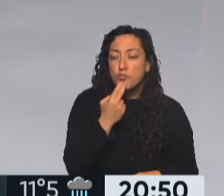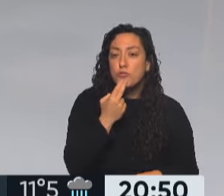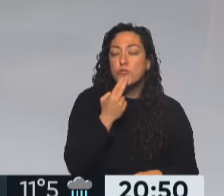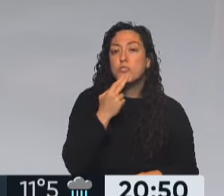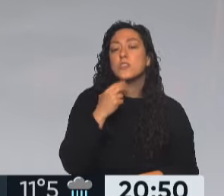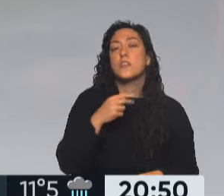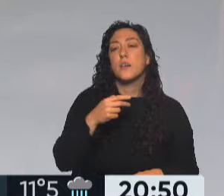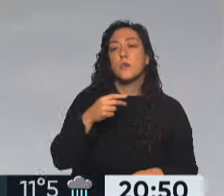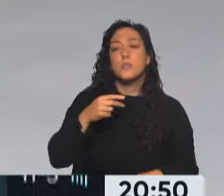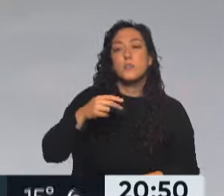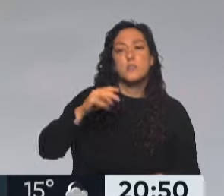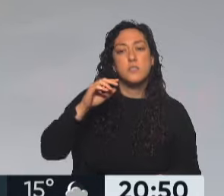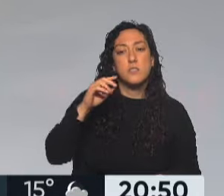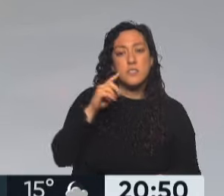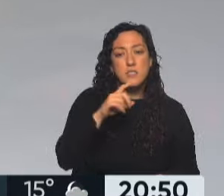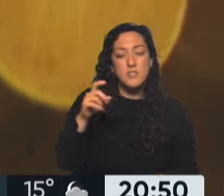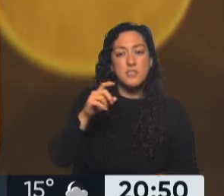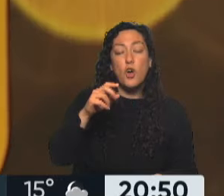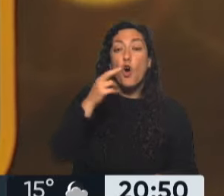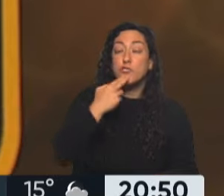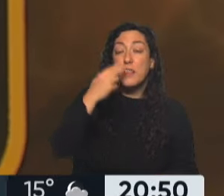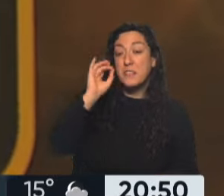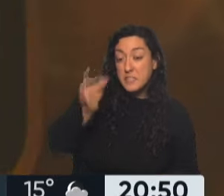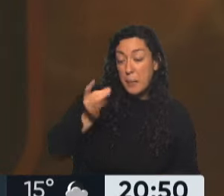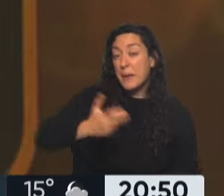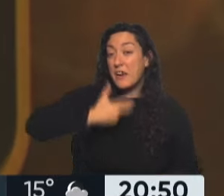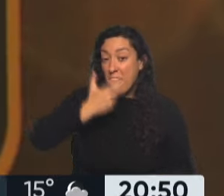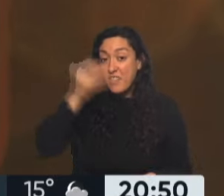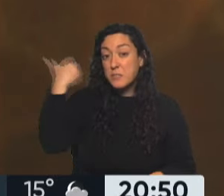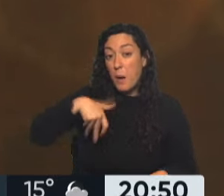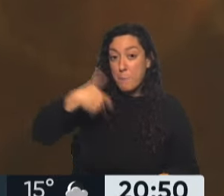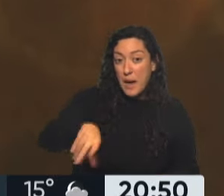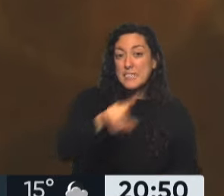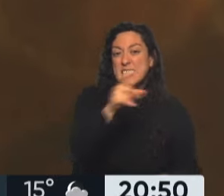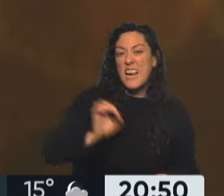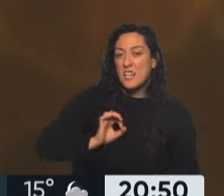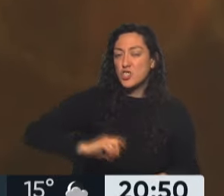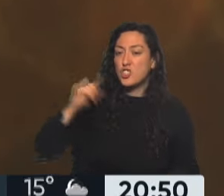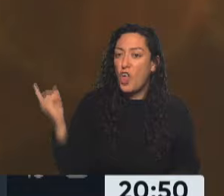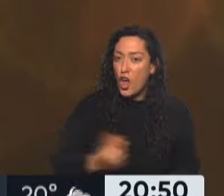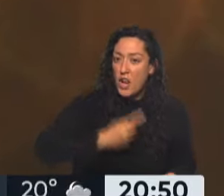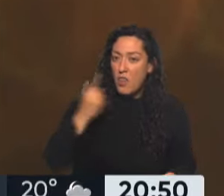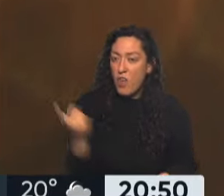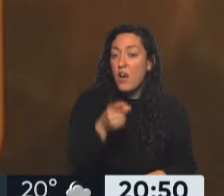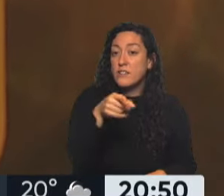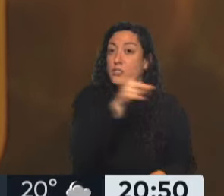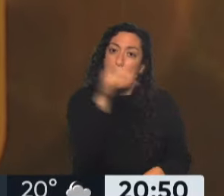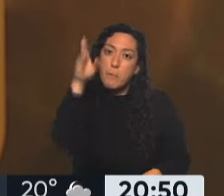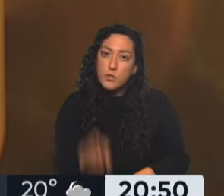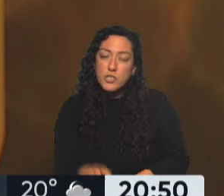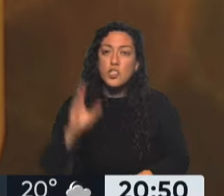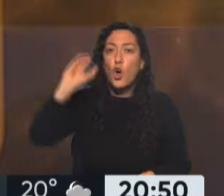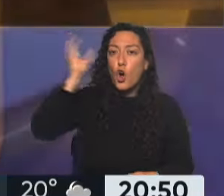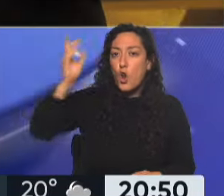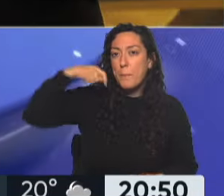primera parte de 100 años de soledad. Esta obra, que es una mega producción que fue 100% grabada, filmada en